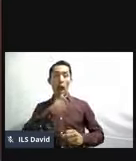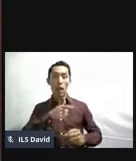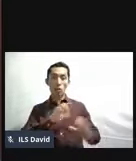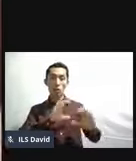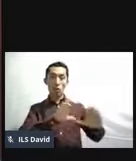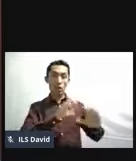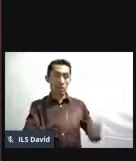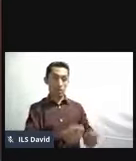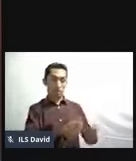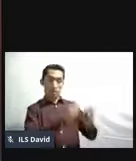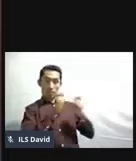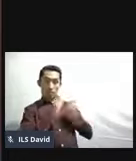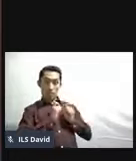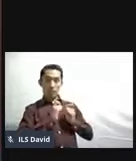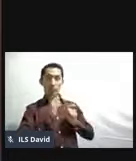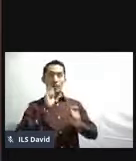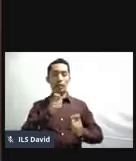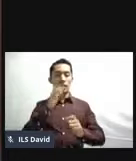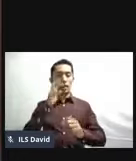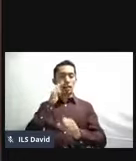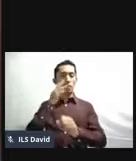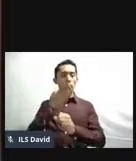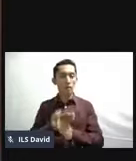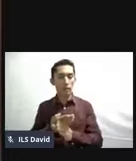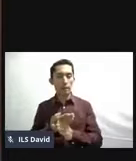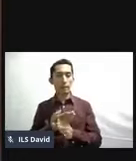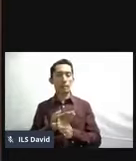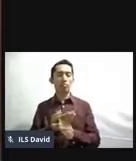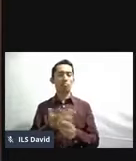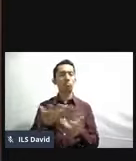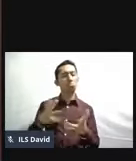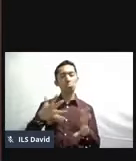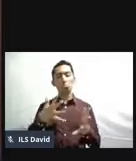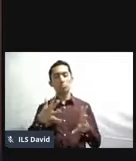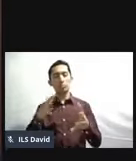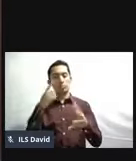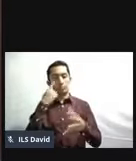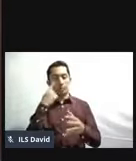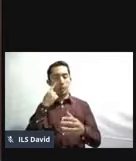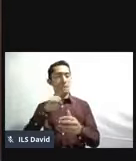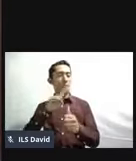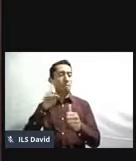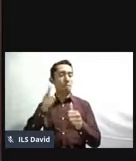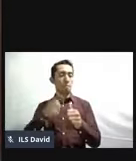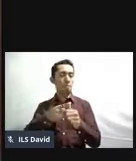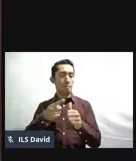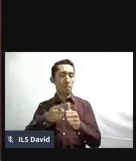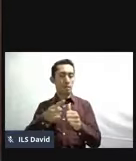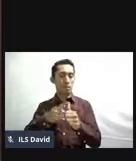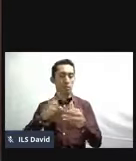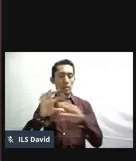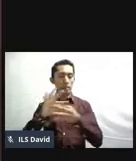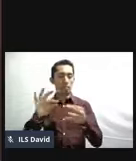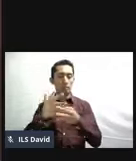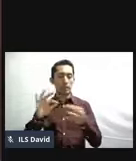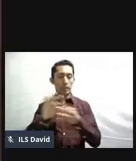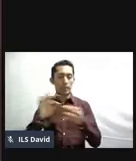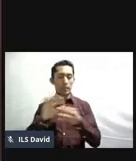pues esto no nos deja como mucha claridad. Y primero, como siempre, vamos a poner las